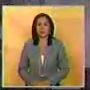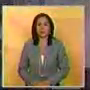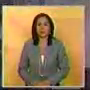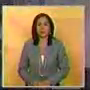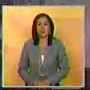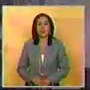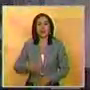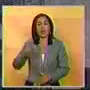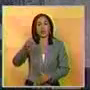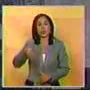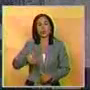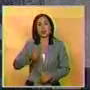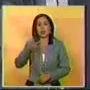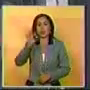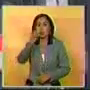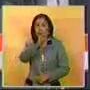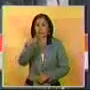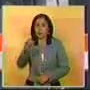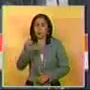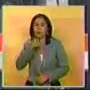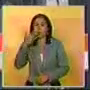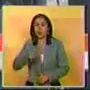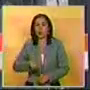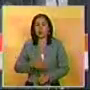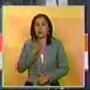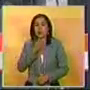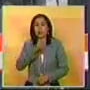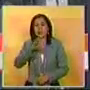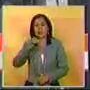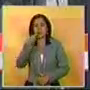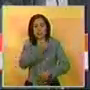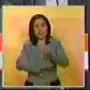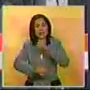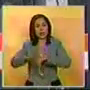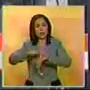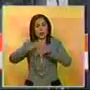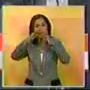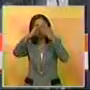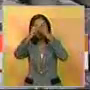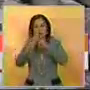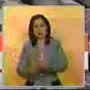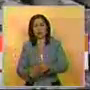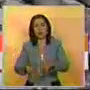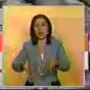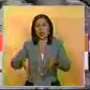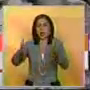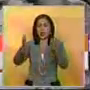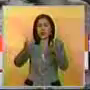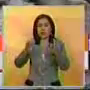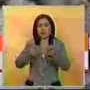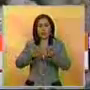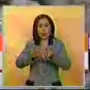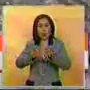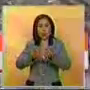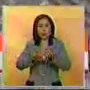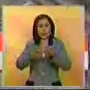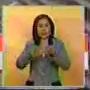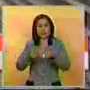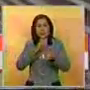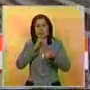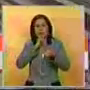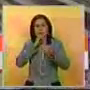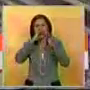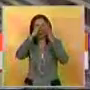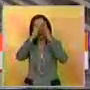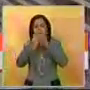En Turquía, al menos 19 personas murieron y cerca de un centenar resultaron heridas por el derrumbe en Estambul de un edificio de oficinas. La estructura colapsó